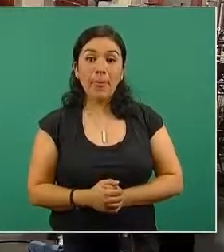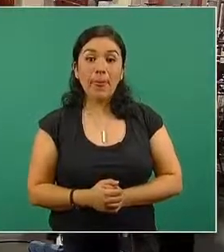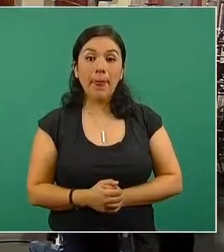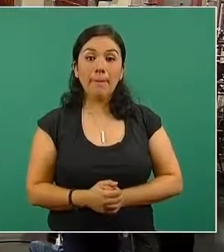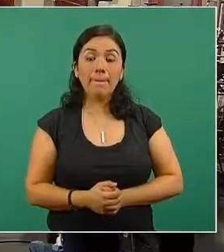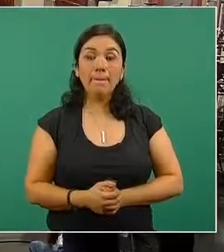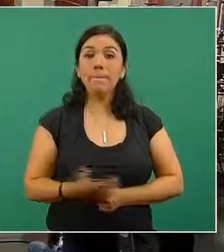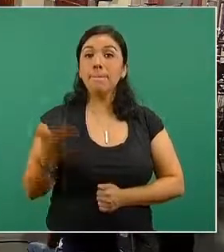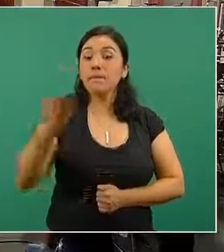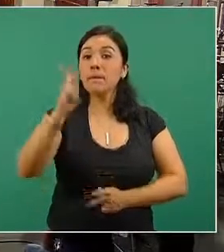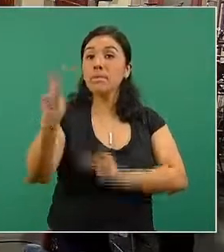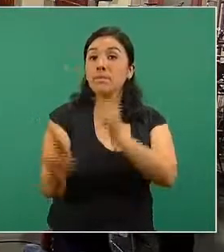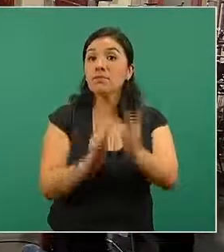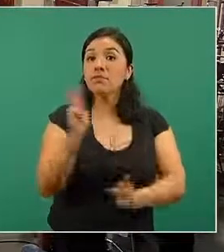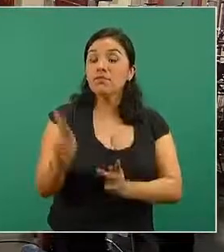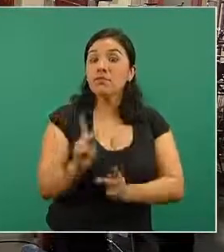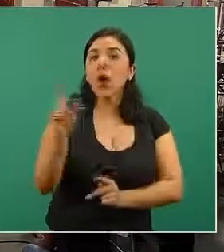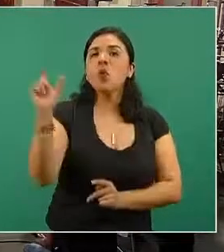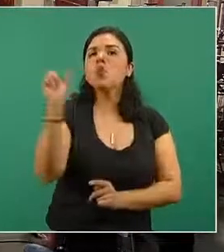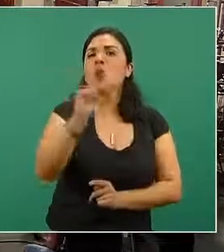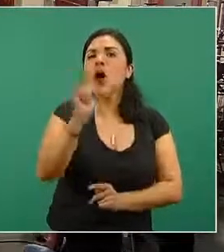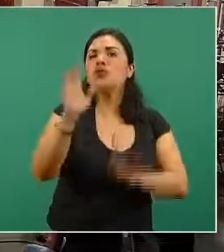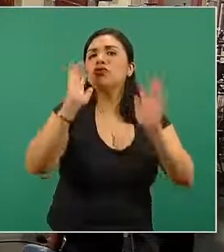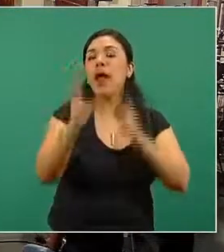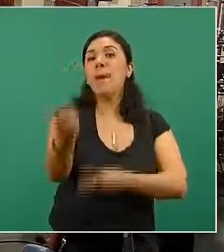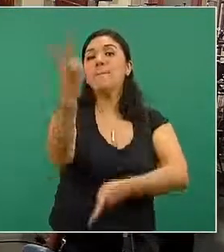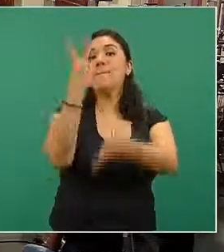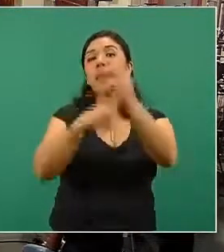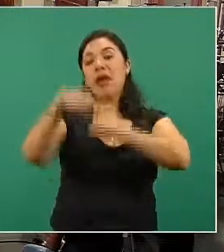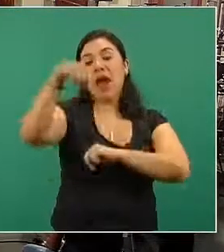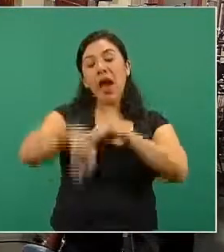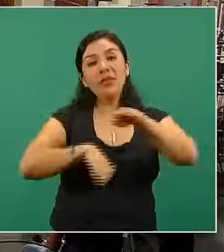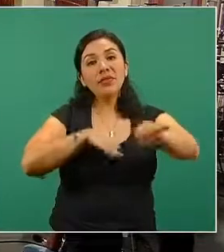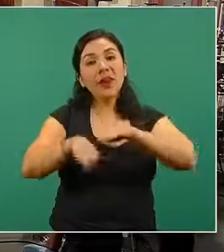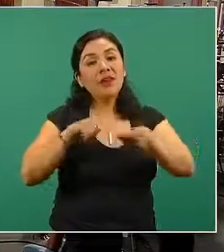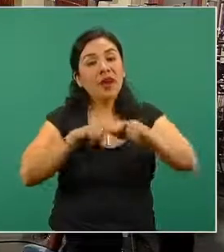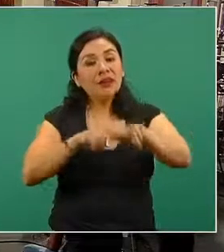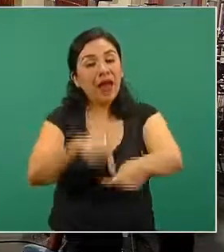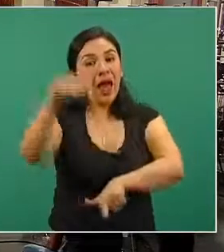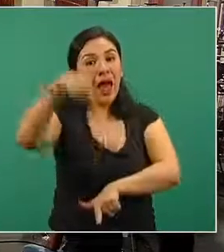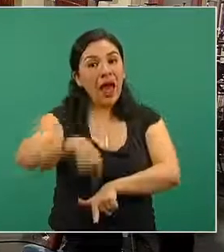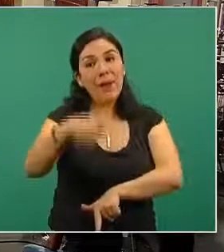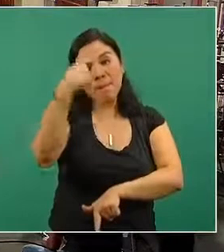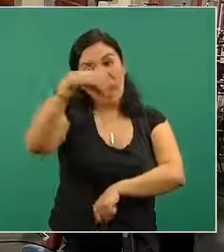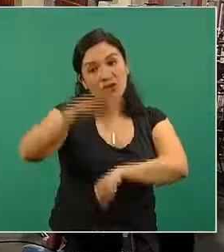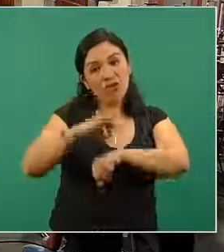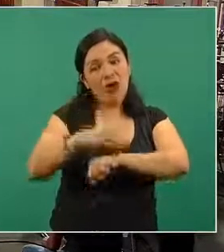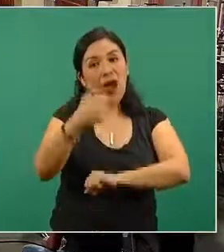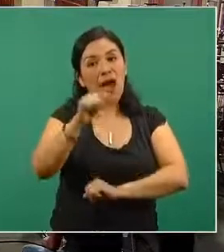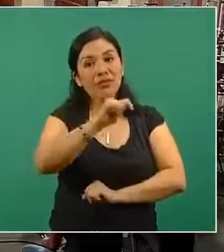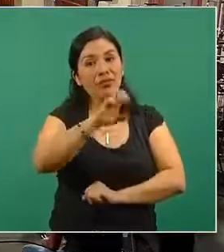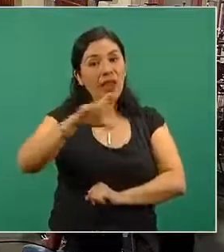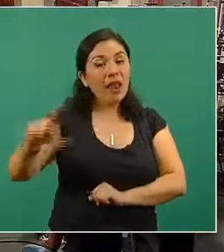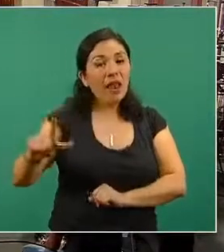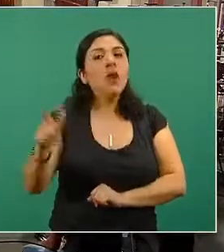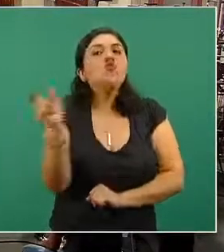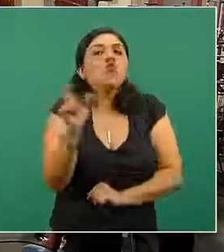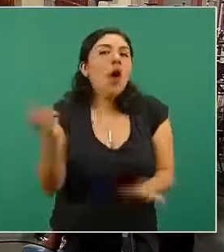Doctor Ruy, la pregunta es, ¿para cuándo podría estar reincorporándose el doctor Gatell nuevamente en las conferencias o en las